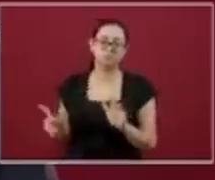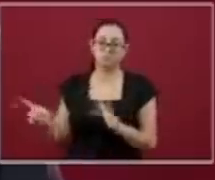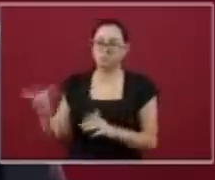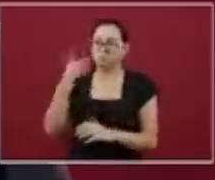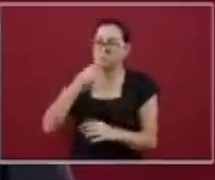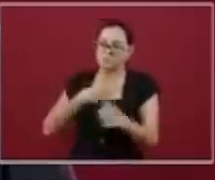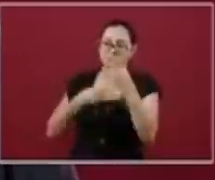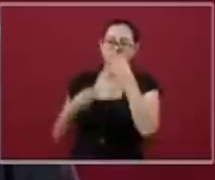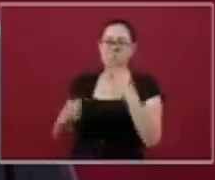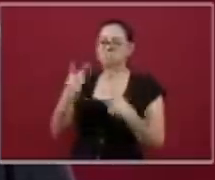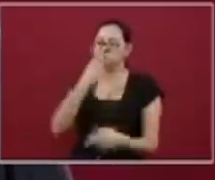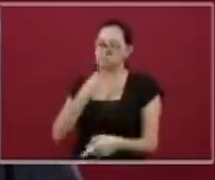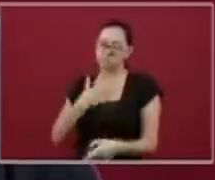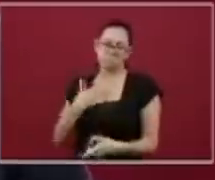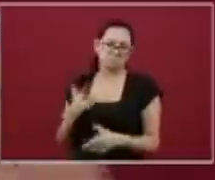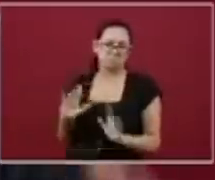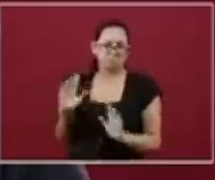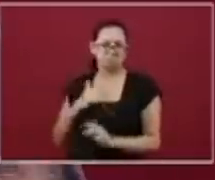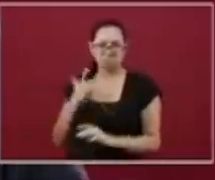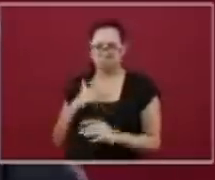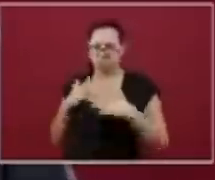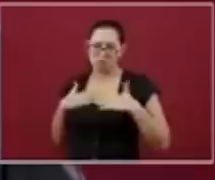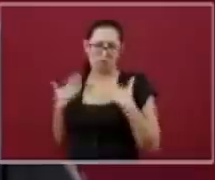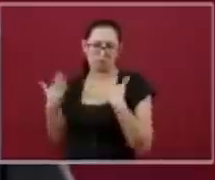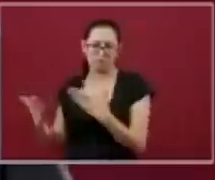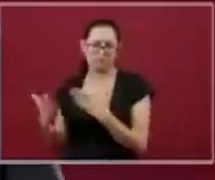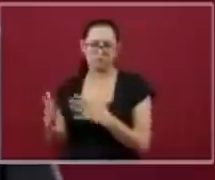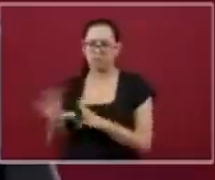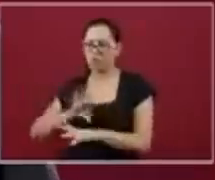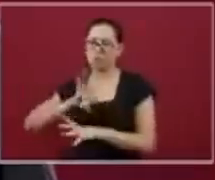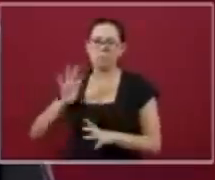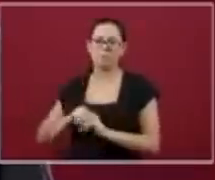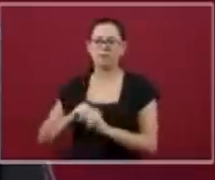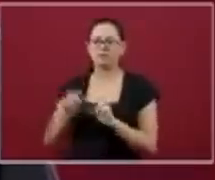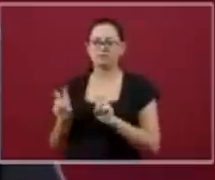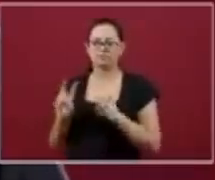asunto. Toda la materia de